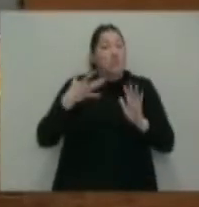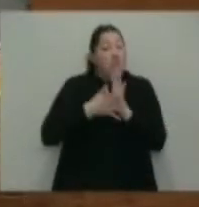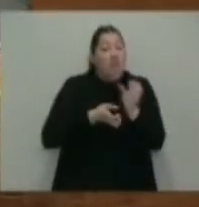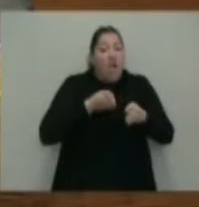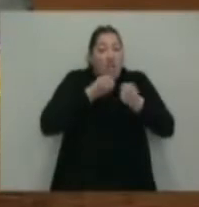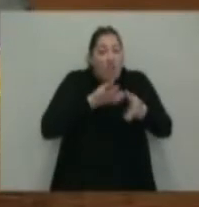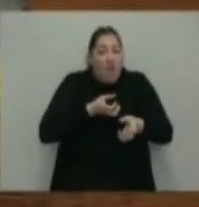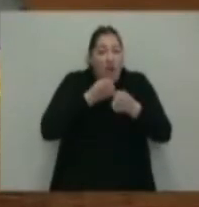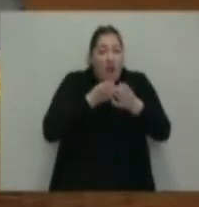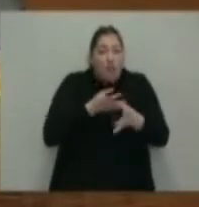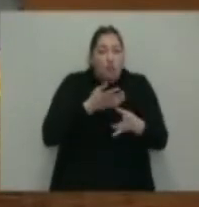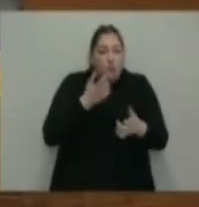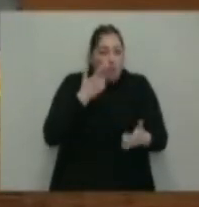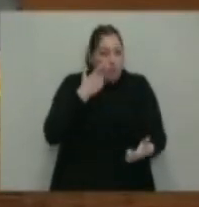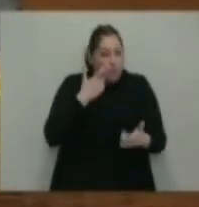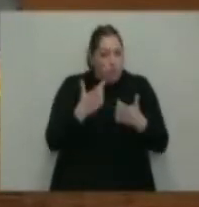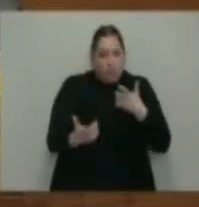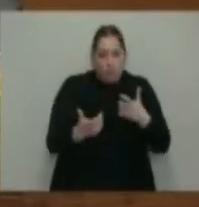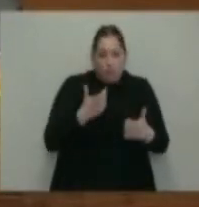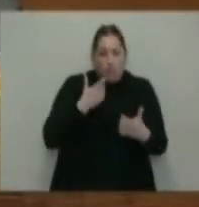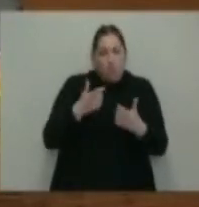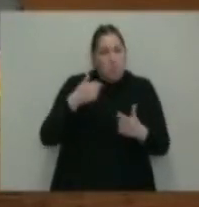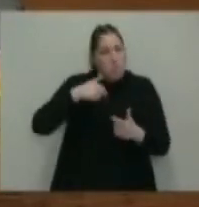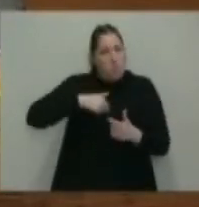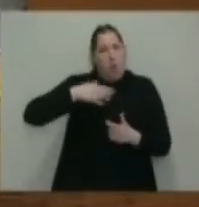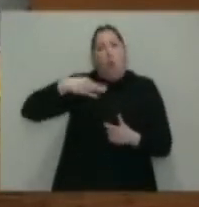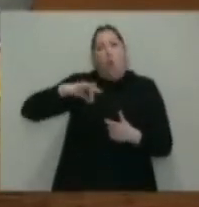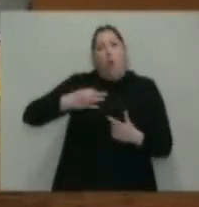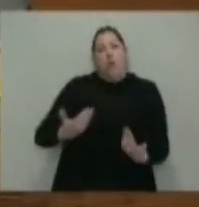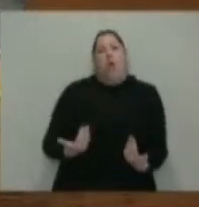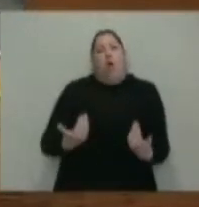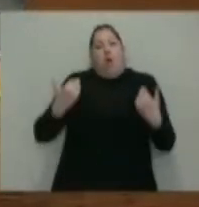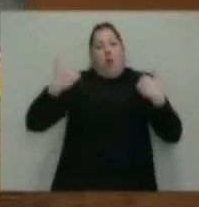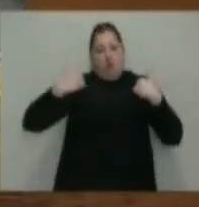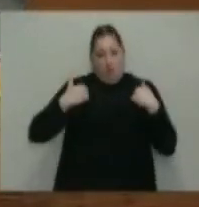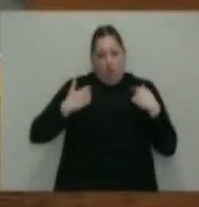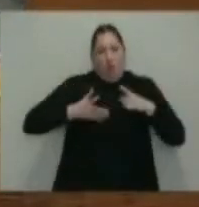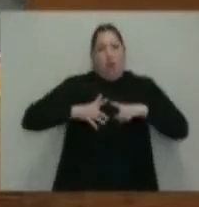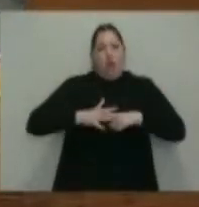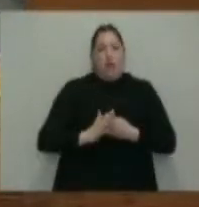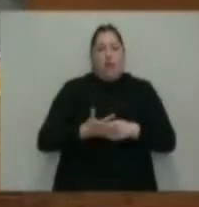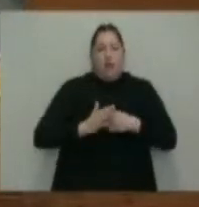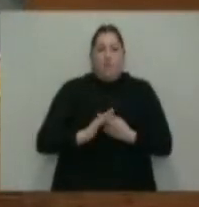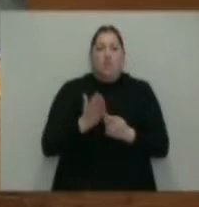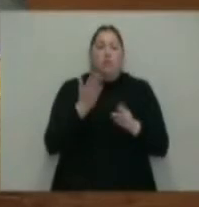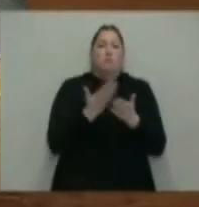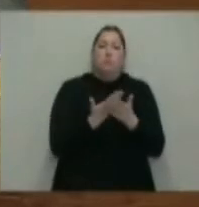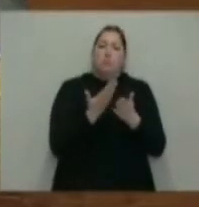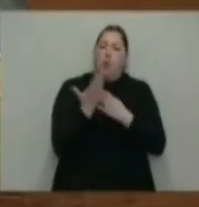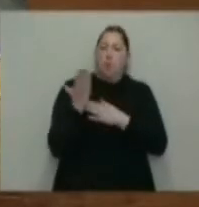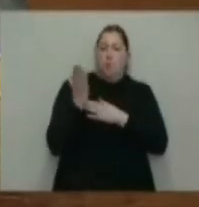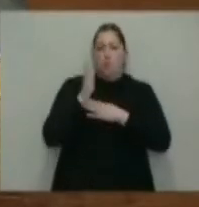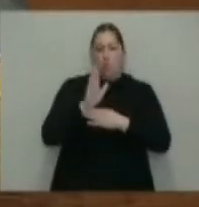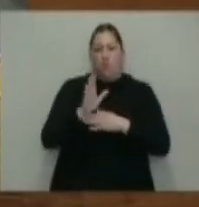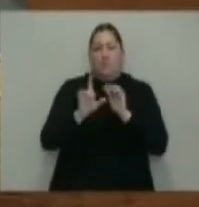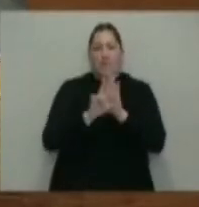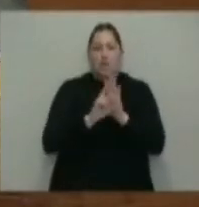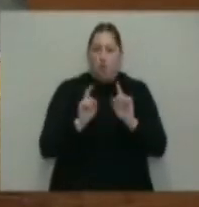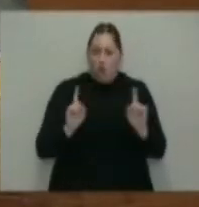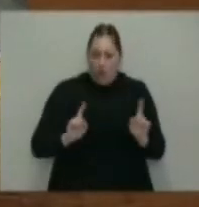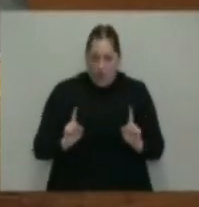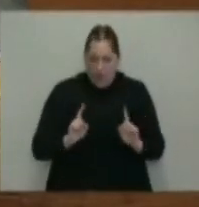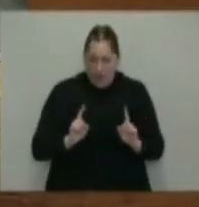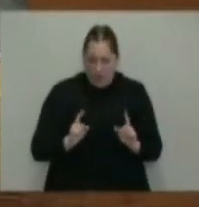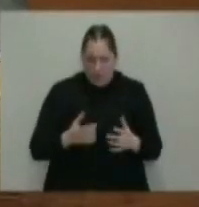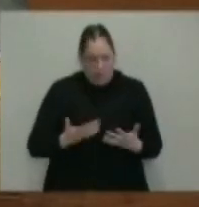soy yo el que pretenda abordarlos exclusivamente con estas herramientas que en esta proposición no de ley se proponen, ni mucho menos,